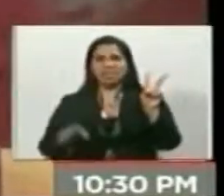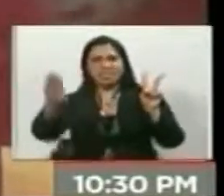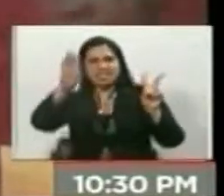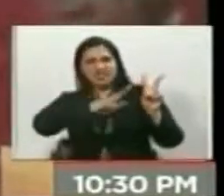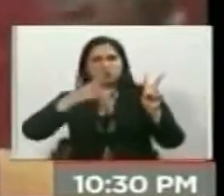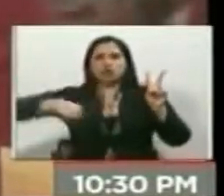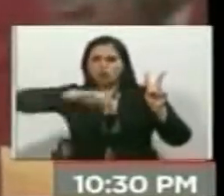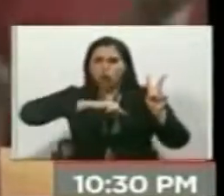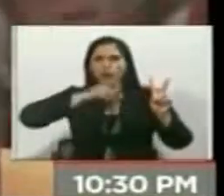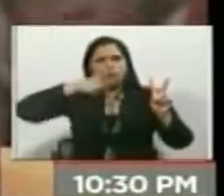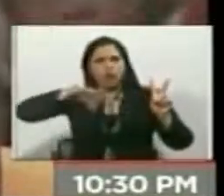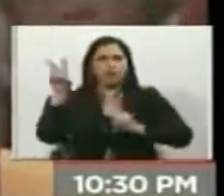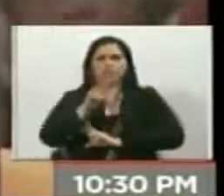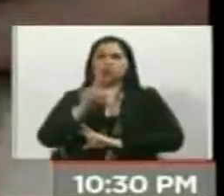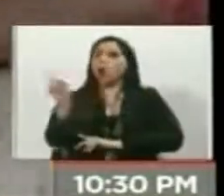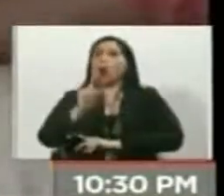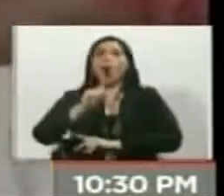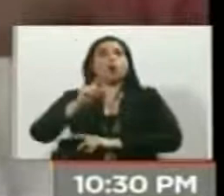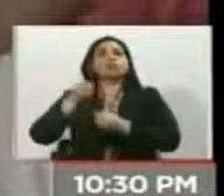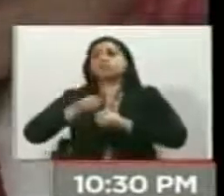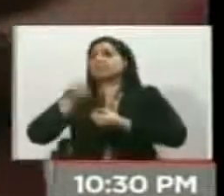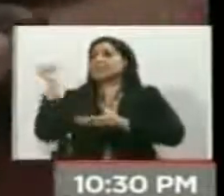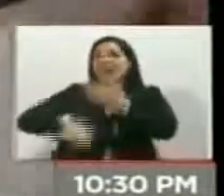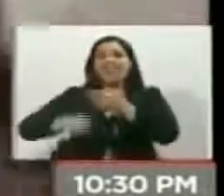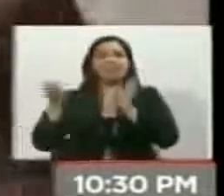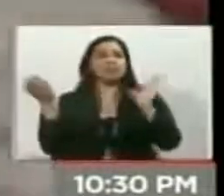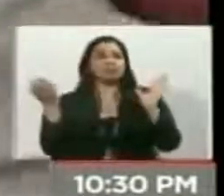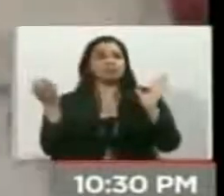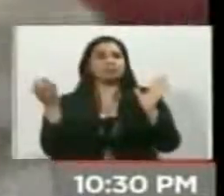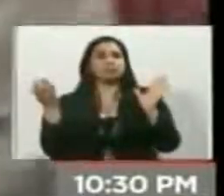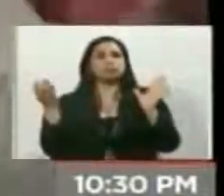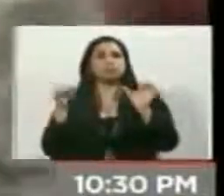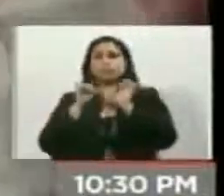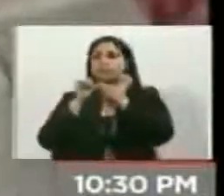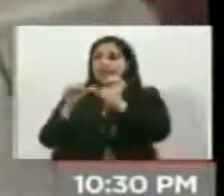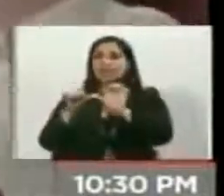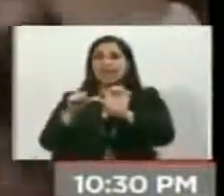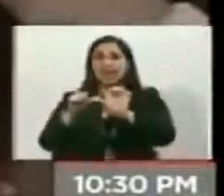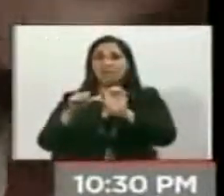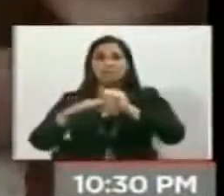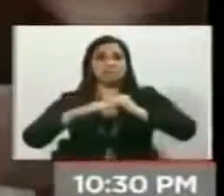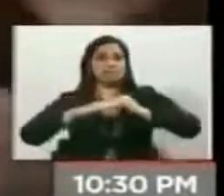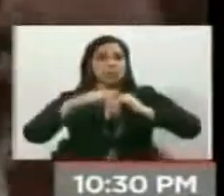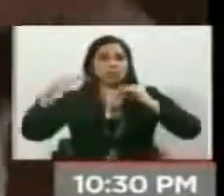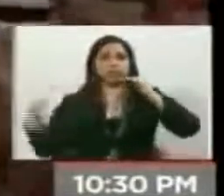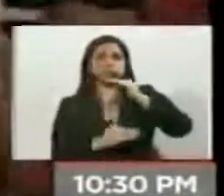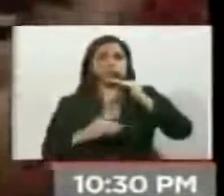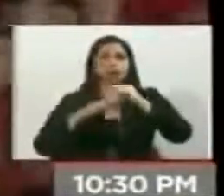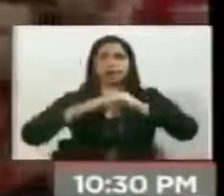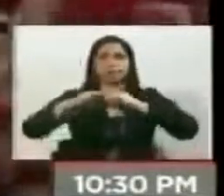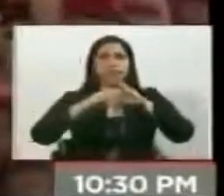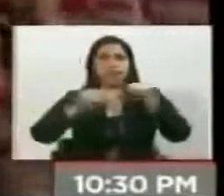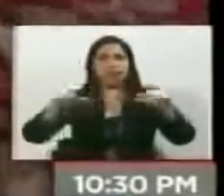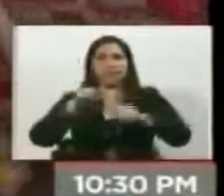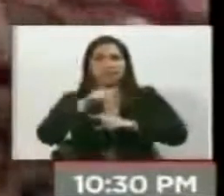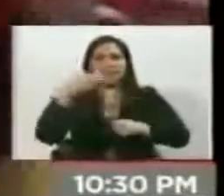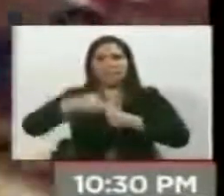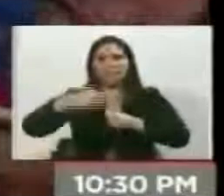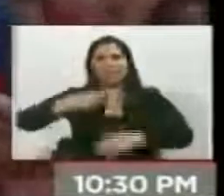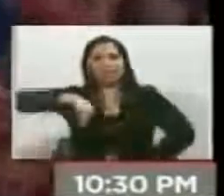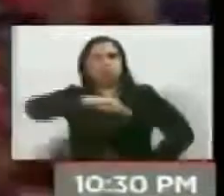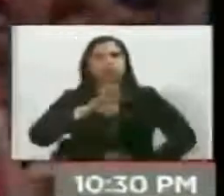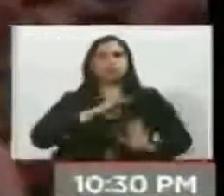los venezolanos, o no es de nadie, o se queda ahí bajo la tierra. Ese petróleo es